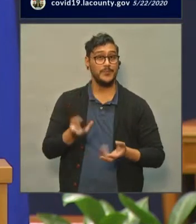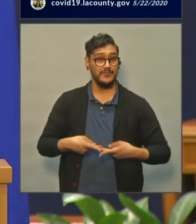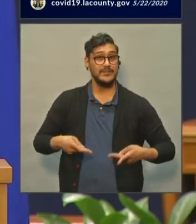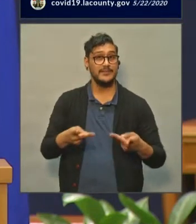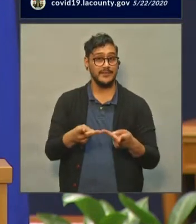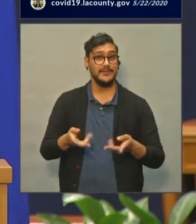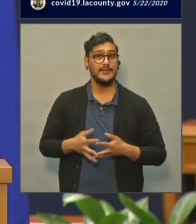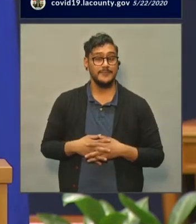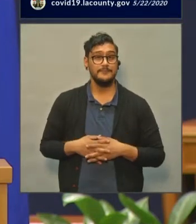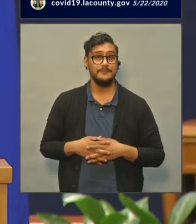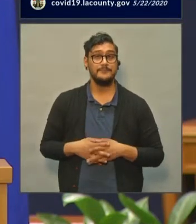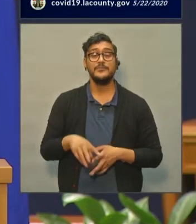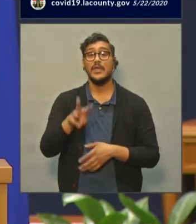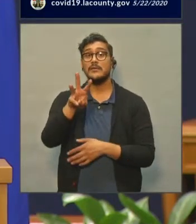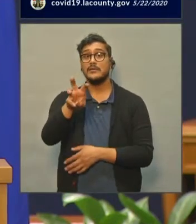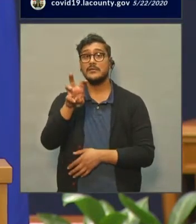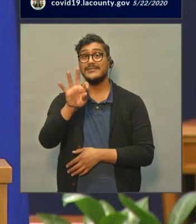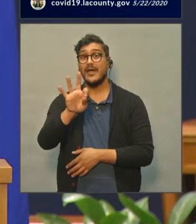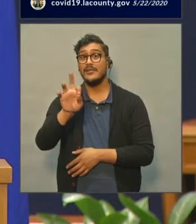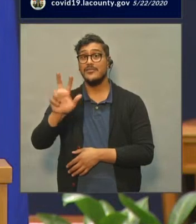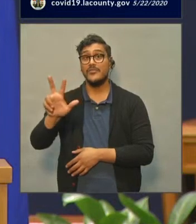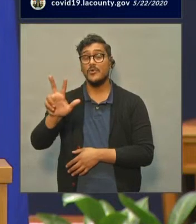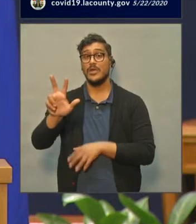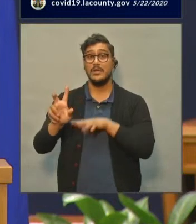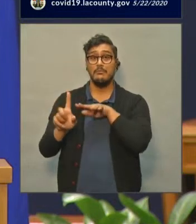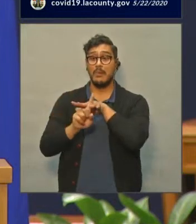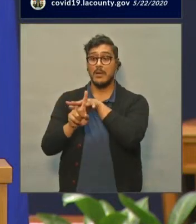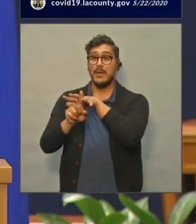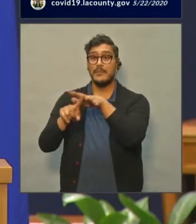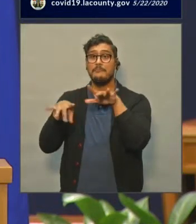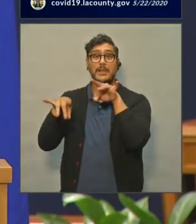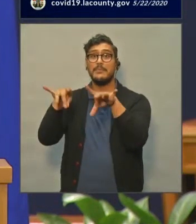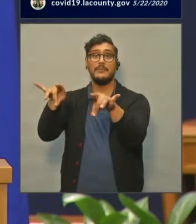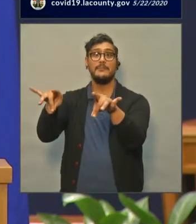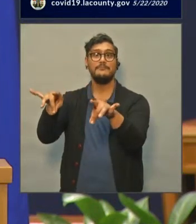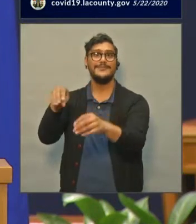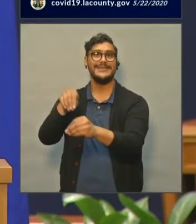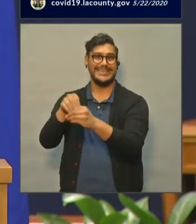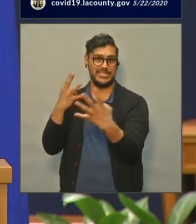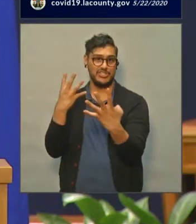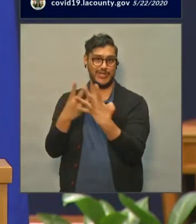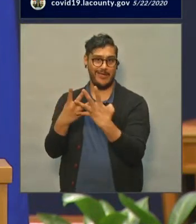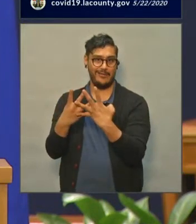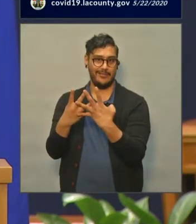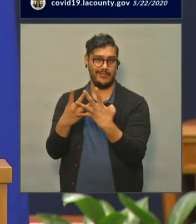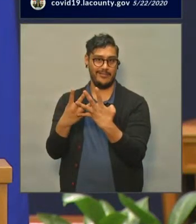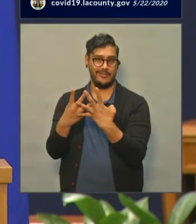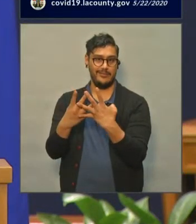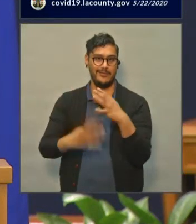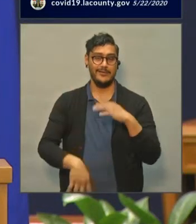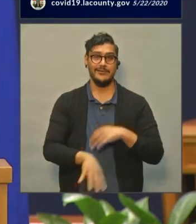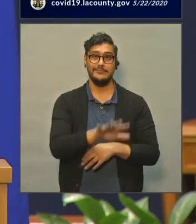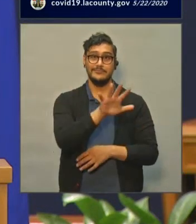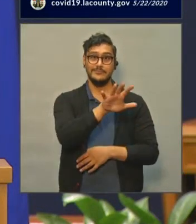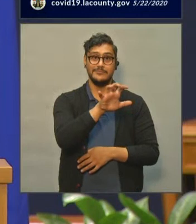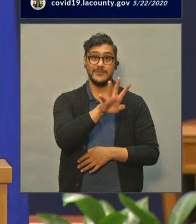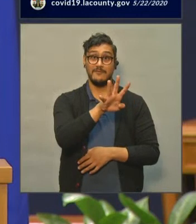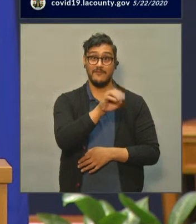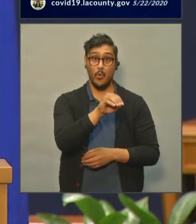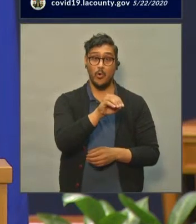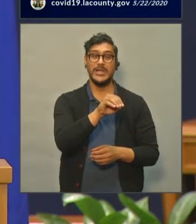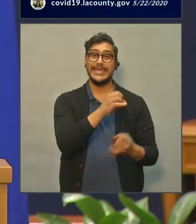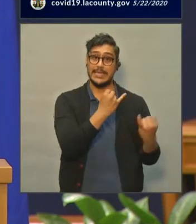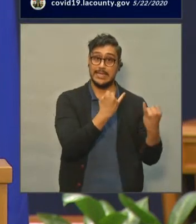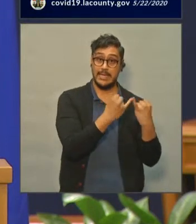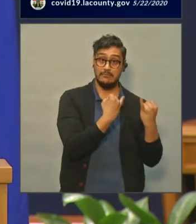Estamos reportando 693 casos confirmados en algún momento en las cárceles, 540 entre